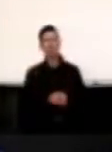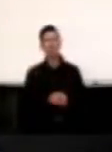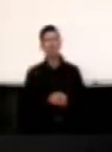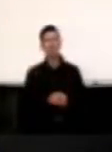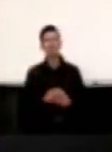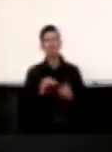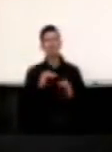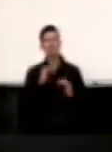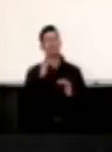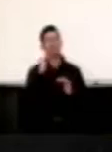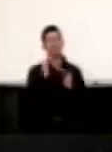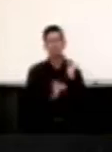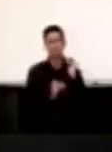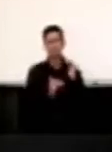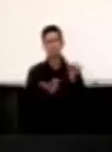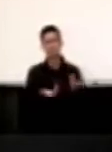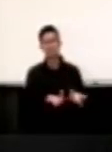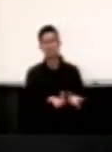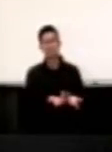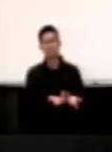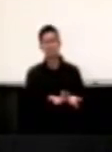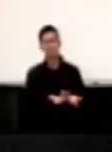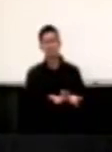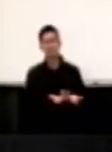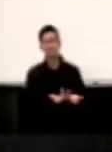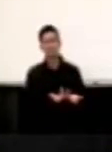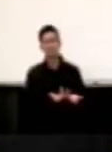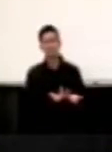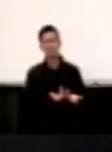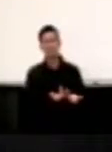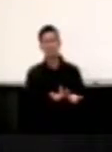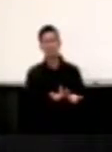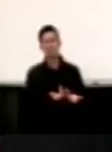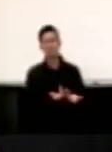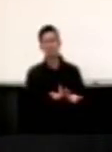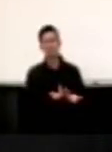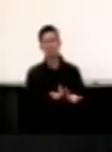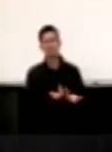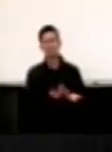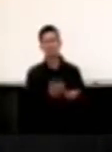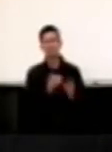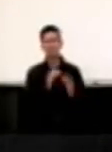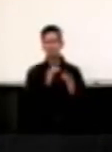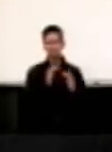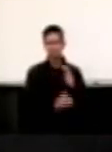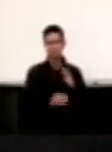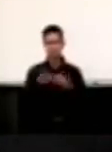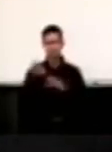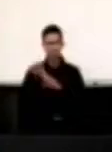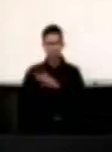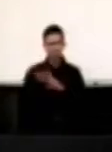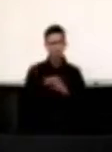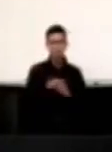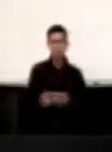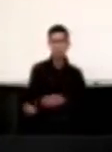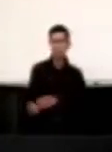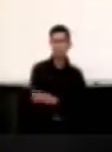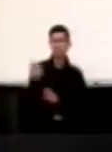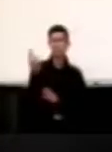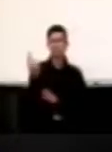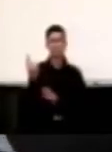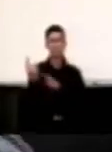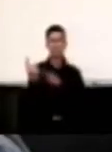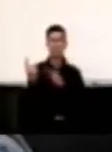desalineamiento de como dicen los autores, una alta volatilidad, perdón, del electorado hacia una figura y un nuevo